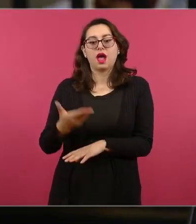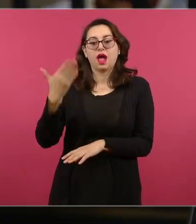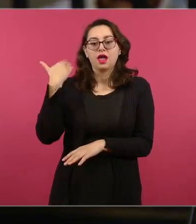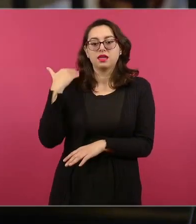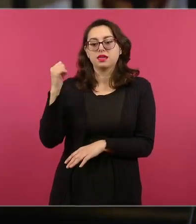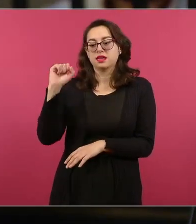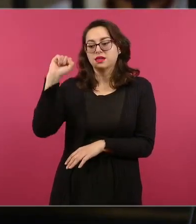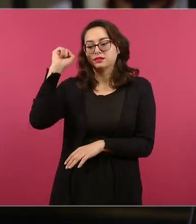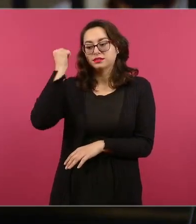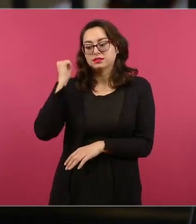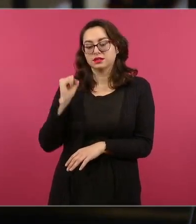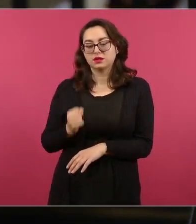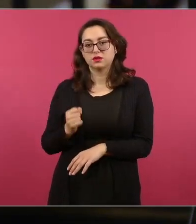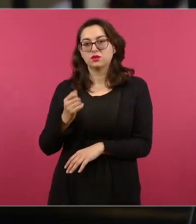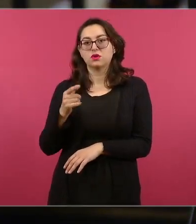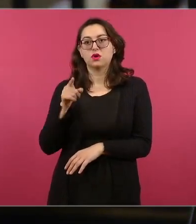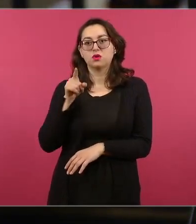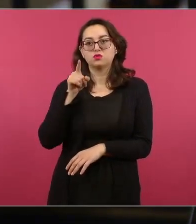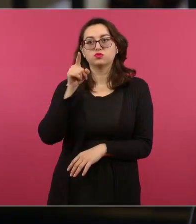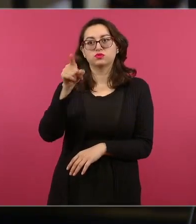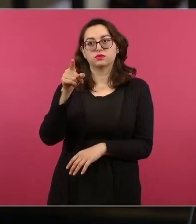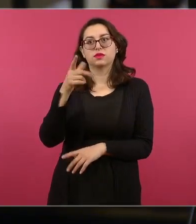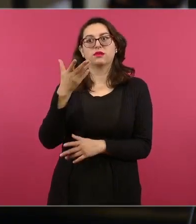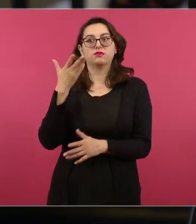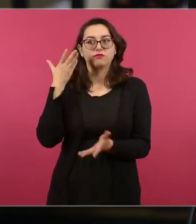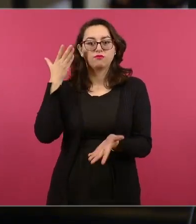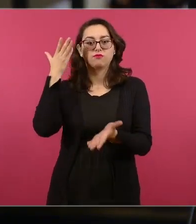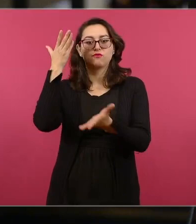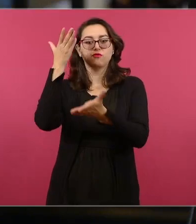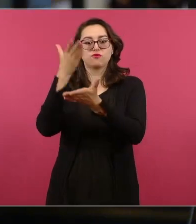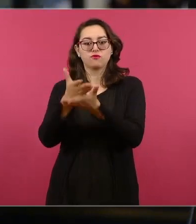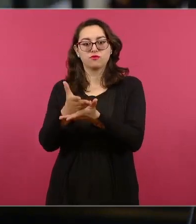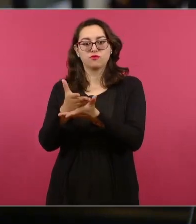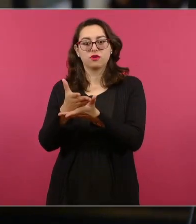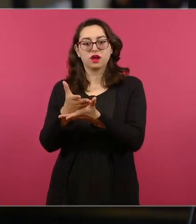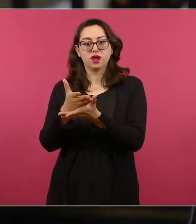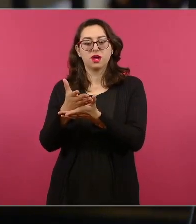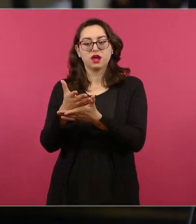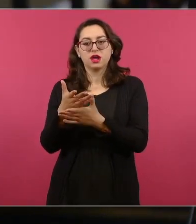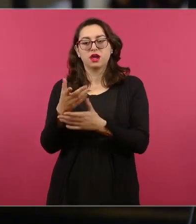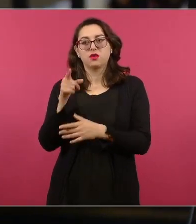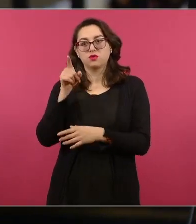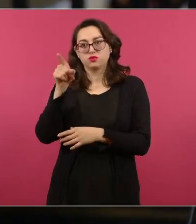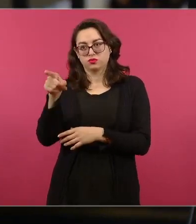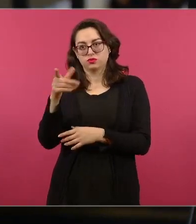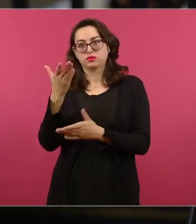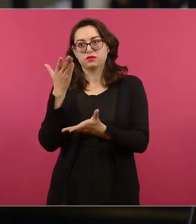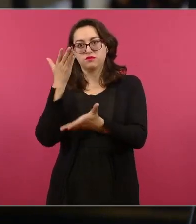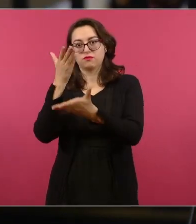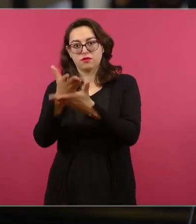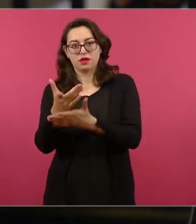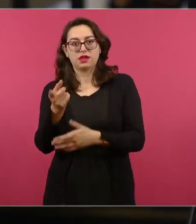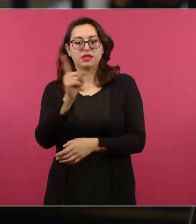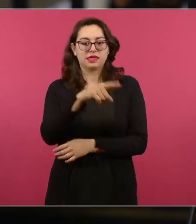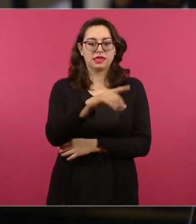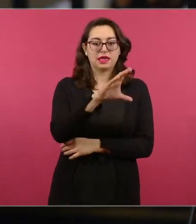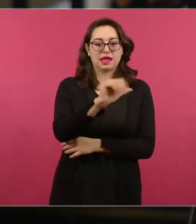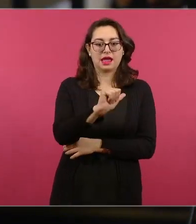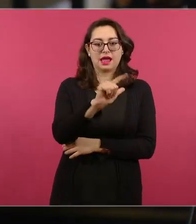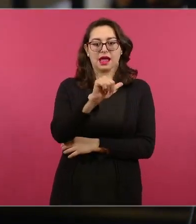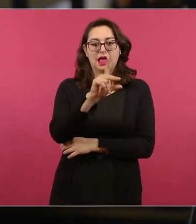fue a la campaña con Felipe Calderón, ahí lo conocí en persona, en el 2006,